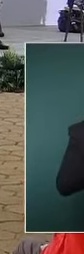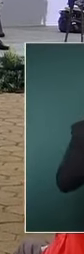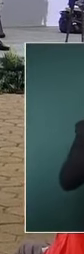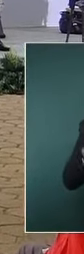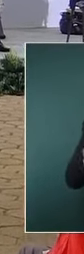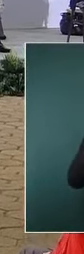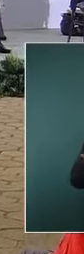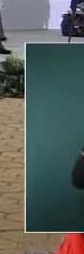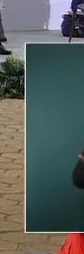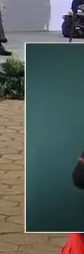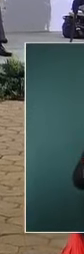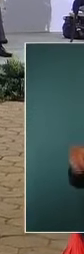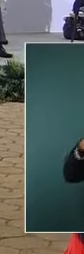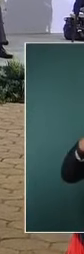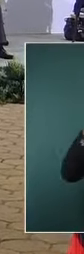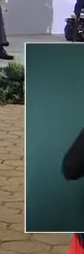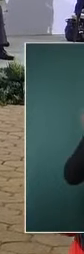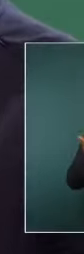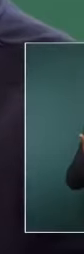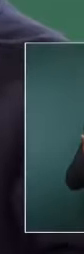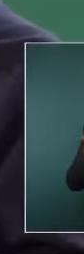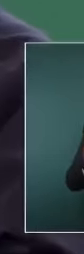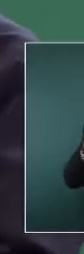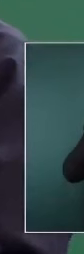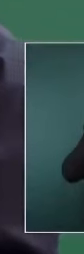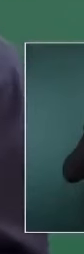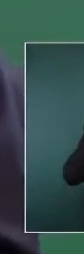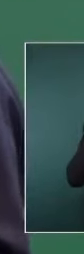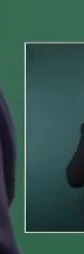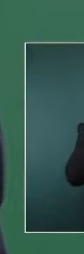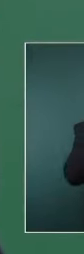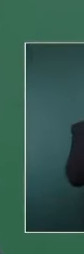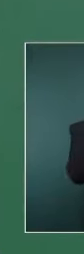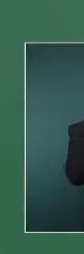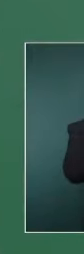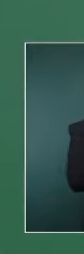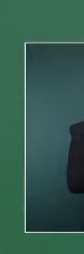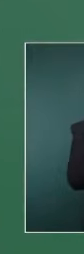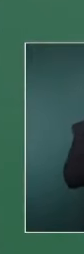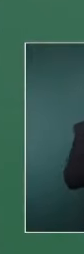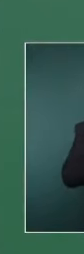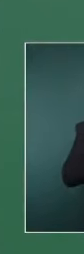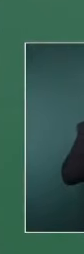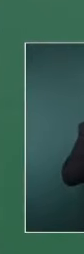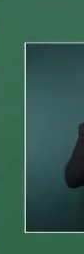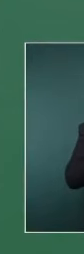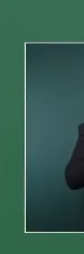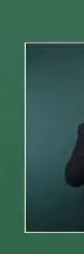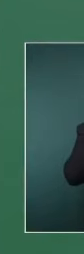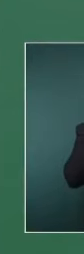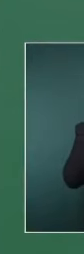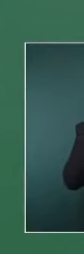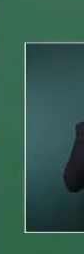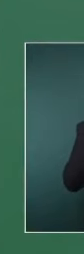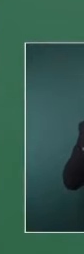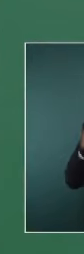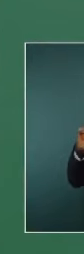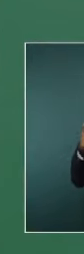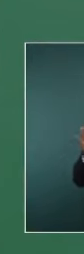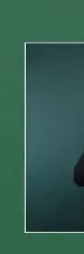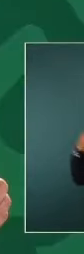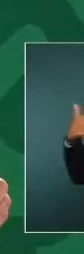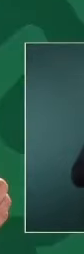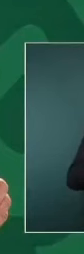y me querían siempre sentar en el banquillo de los acusados. Tengo algunas experiencias sobre